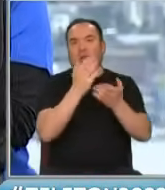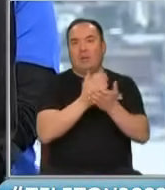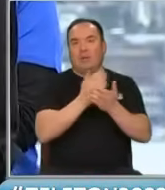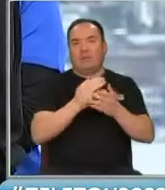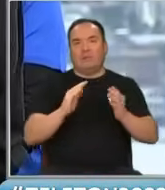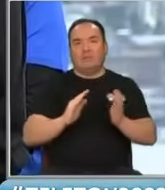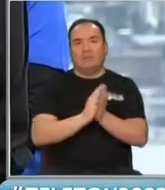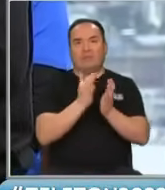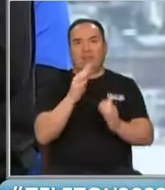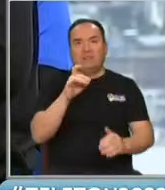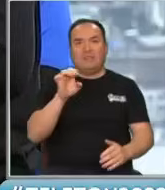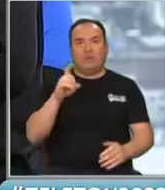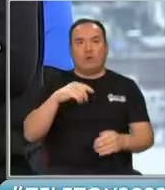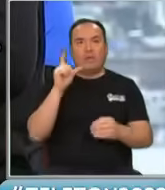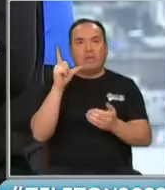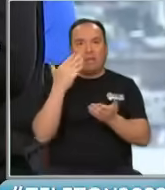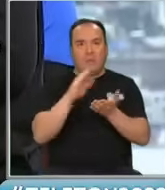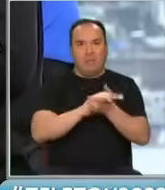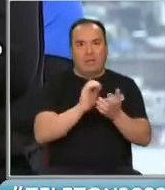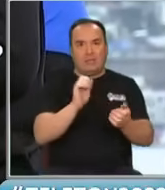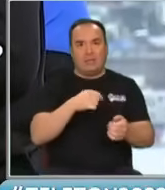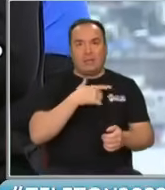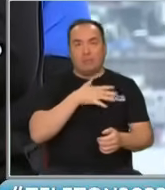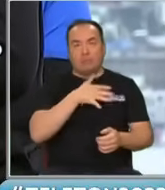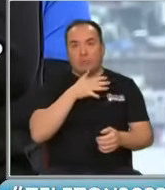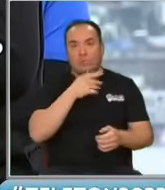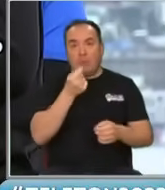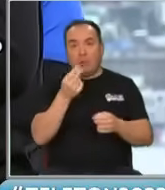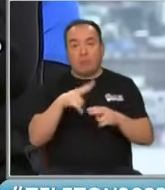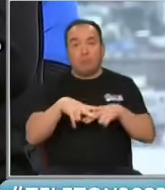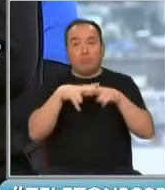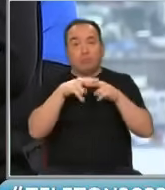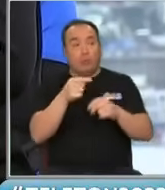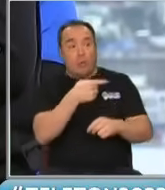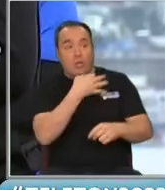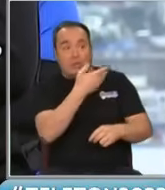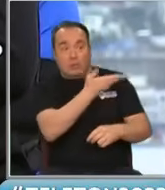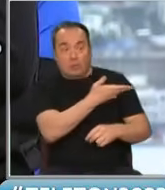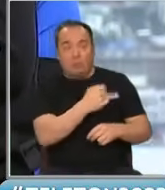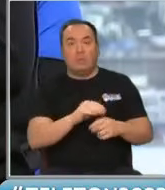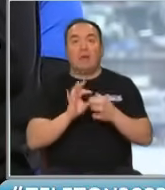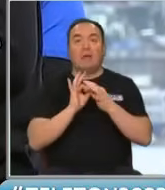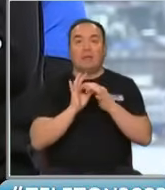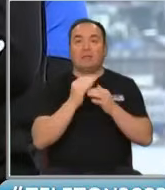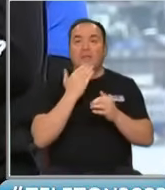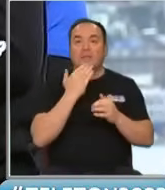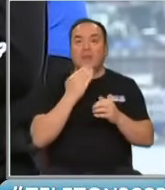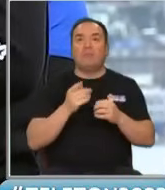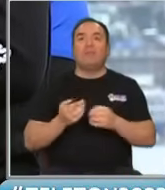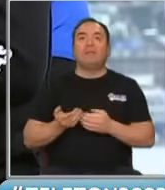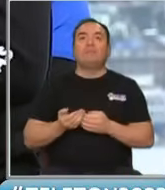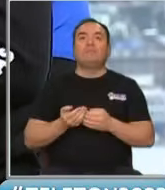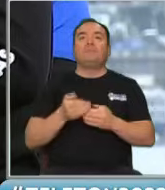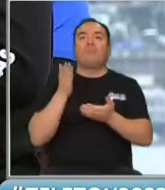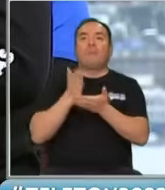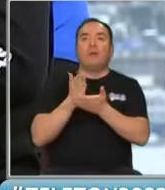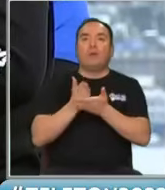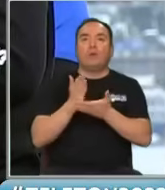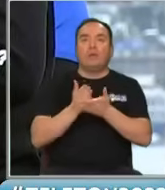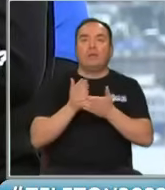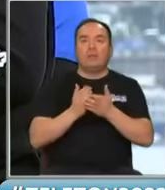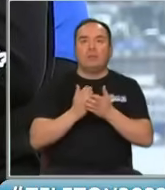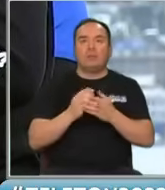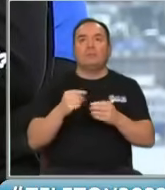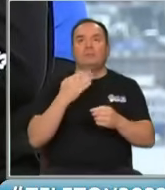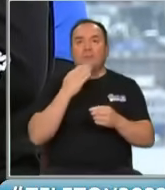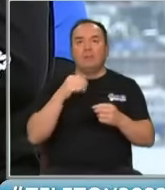ya, que fue el monto, no sé si lo dice usted. Agradecer al comienzo escolar del Colegio San Francisco, a Marinka